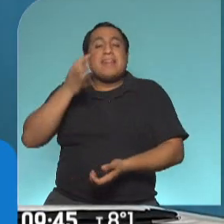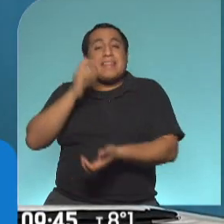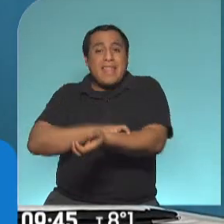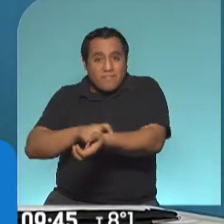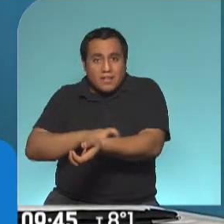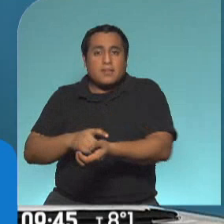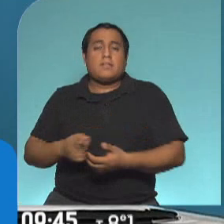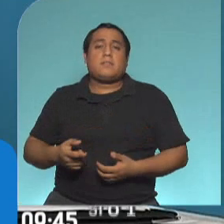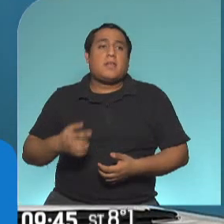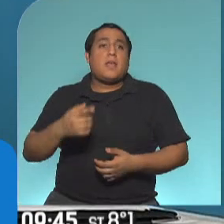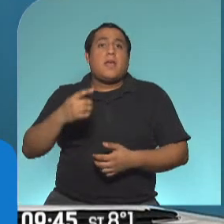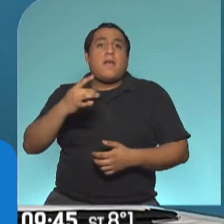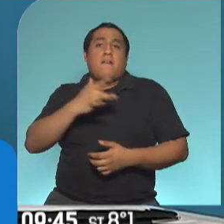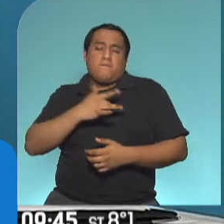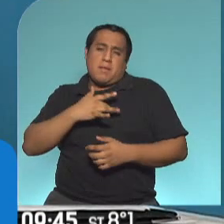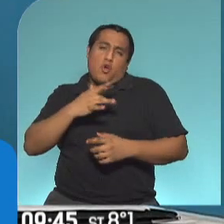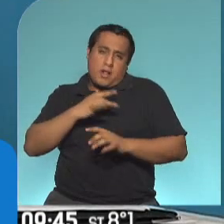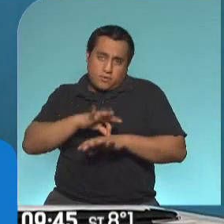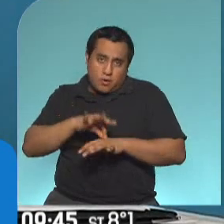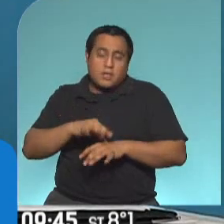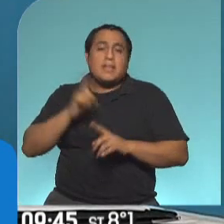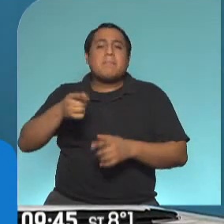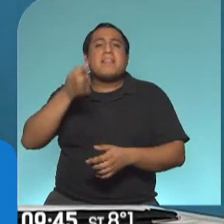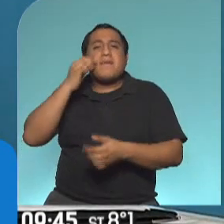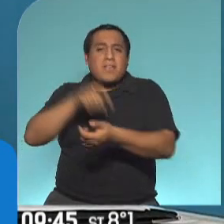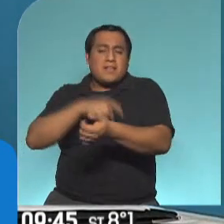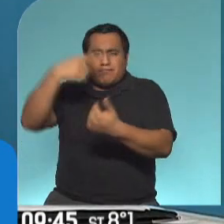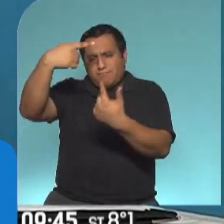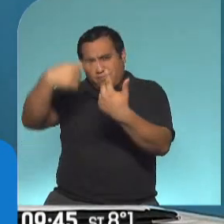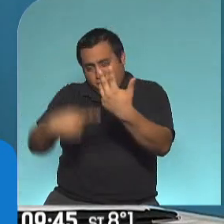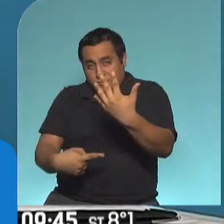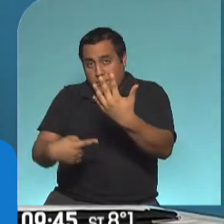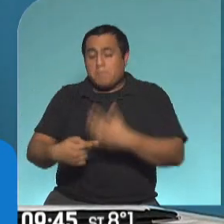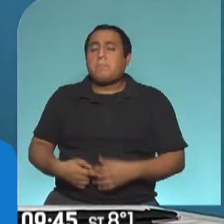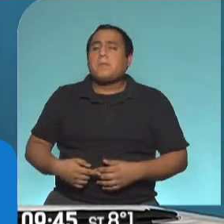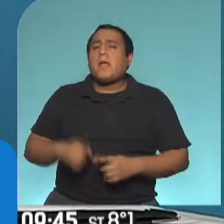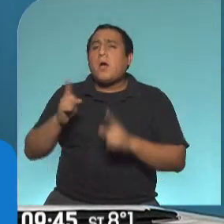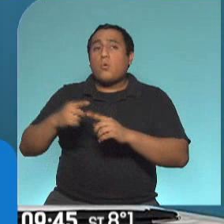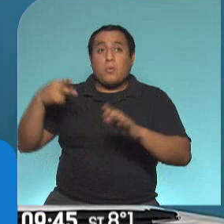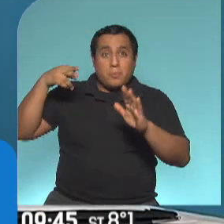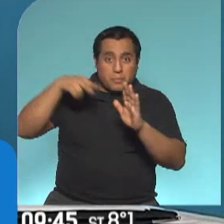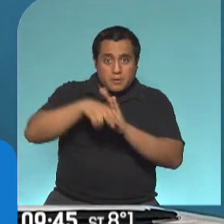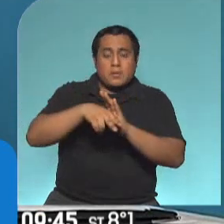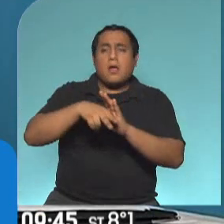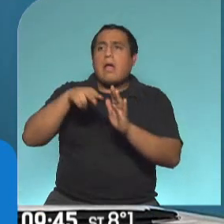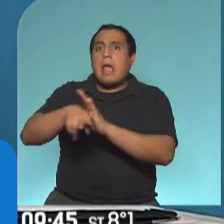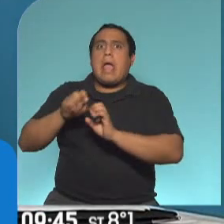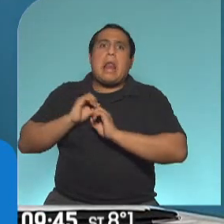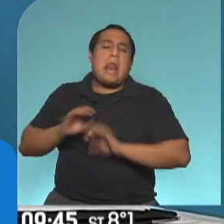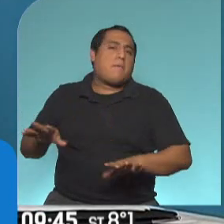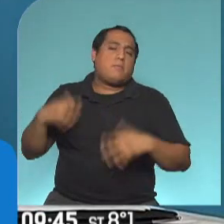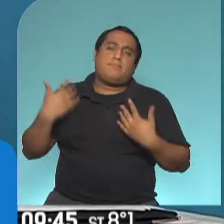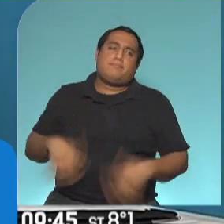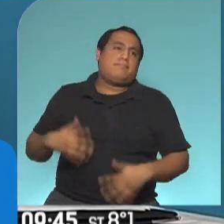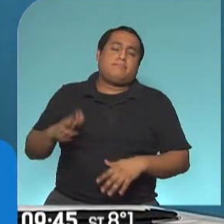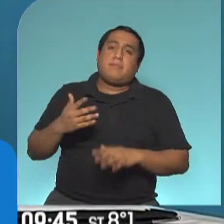y las enfermedades cardiovasculares nuestros pacientes que ingresan a la unidad son pacientes graves el 100 por ciento